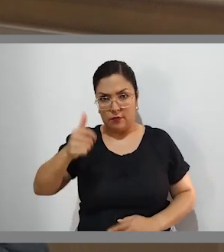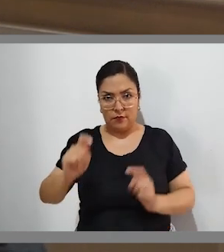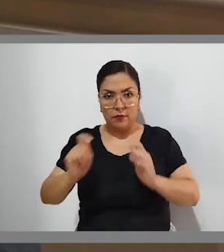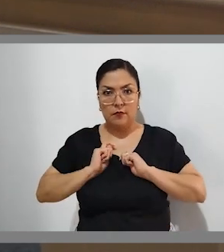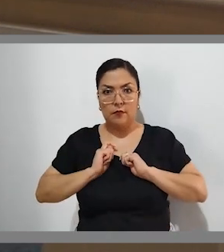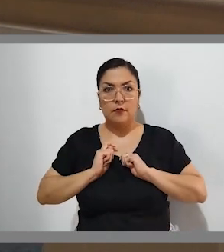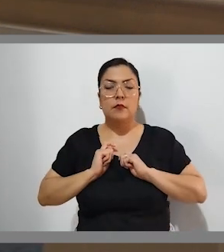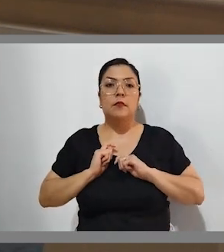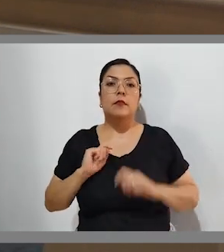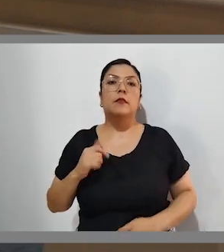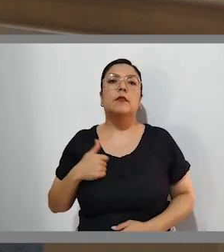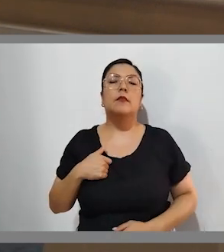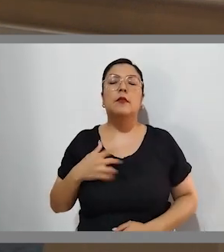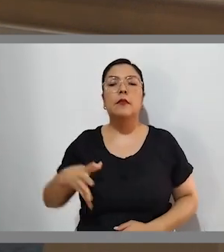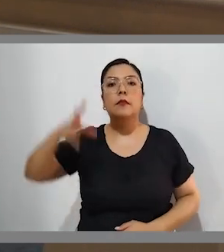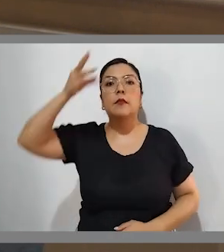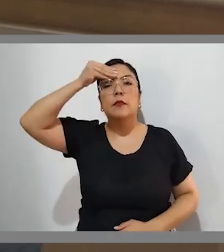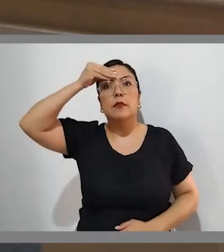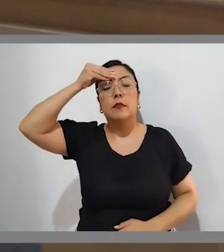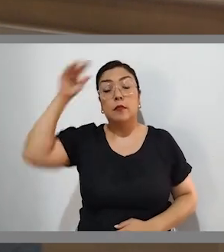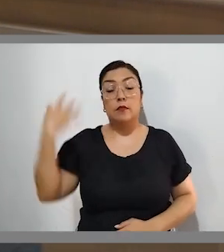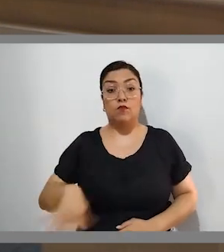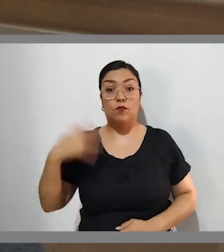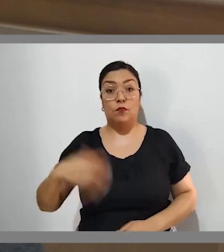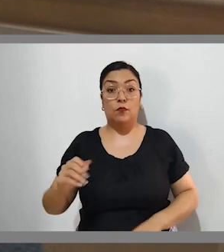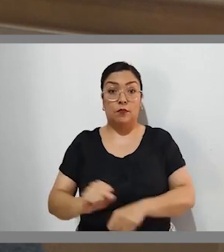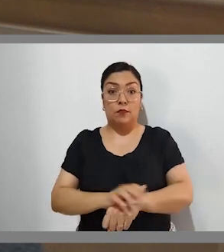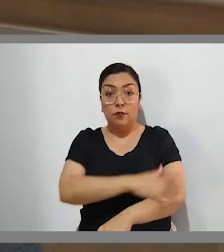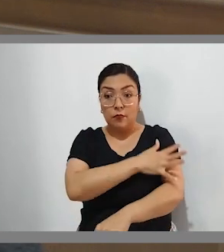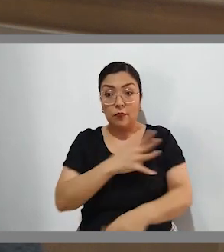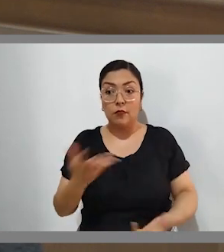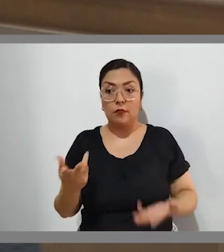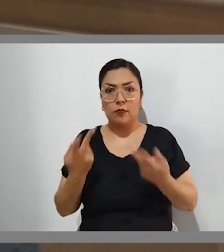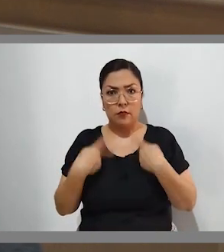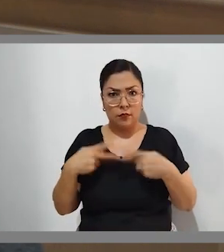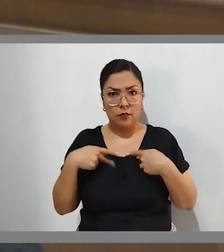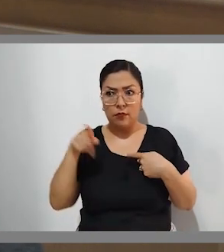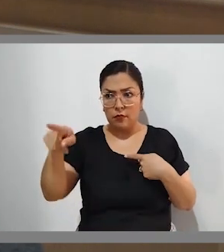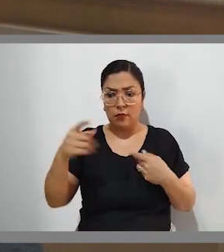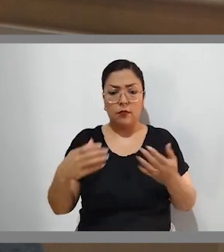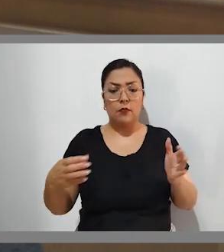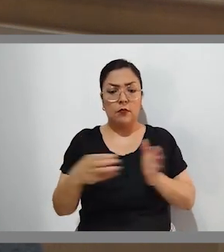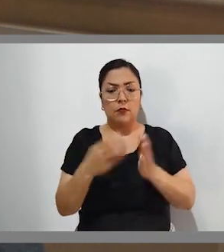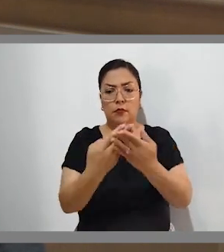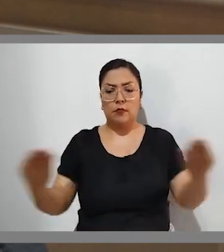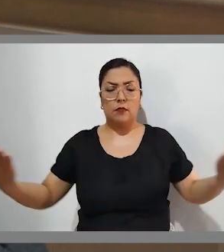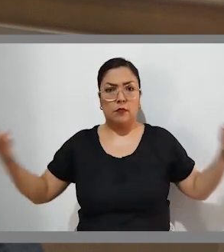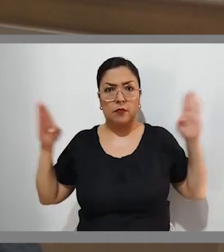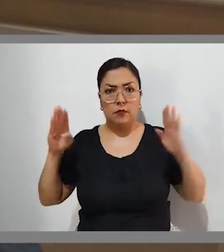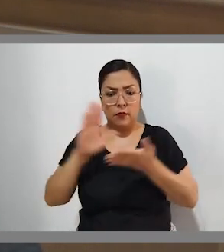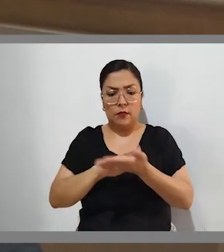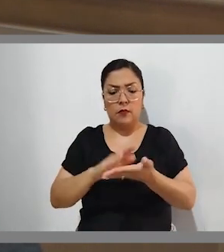el proceso que hay detrás para que una persona ciudadana electora tenga una boleta en su casilla. Hay